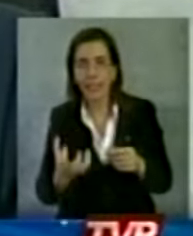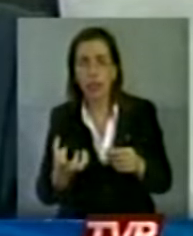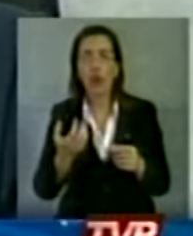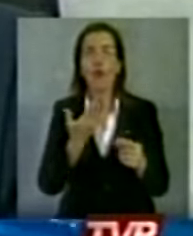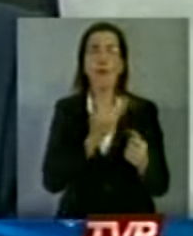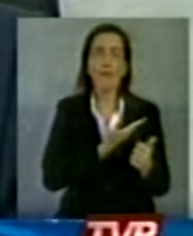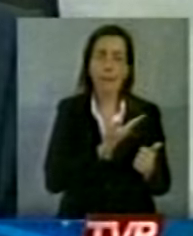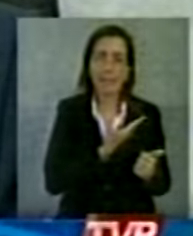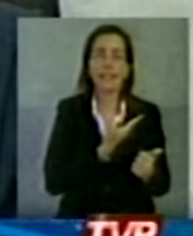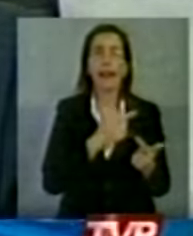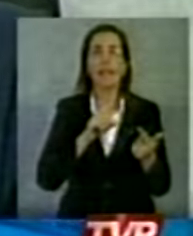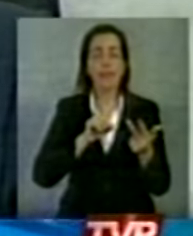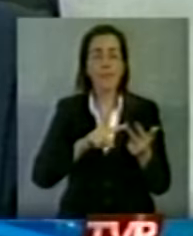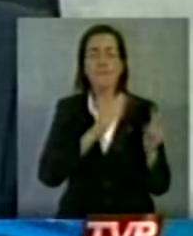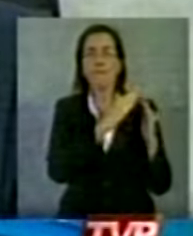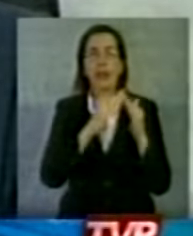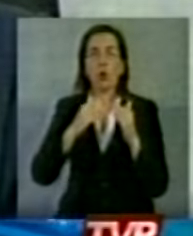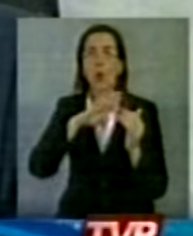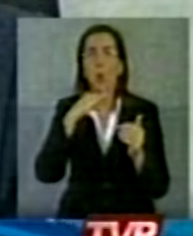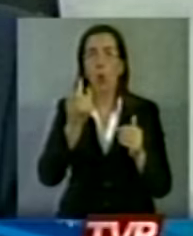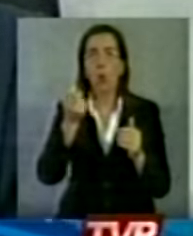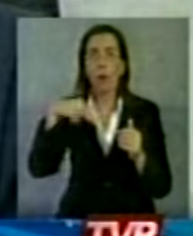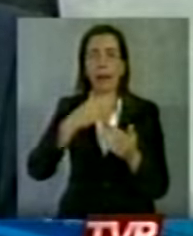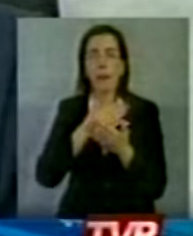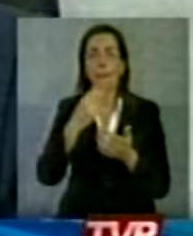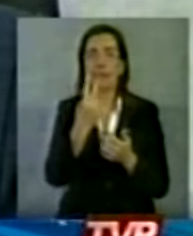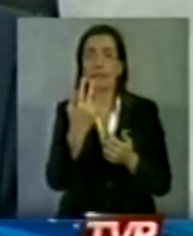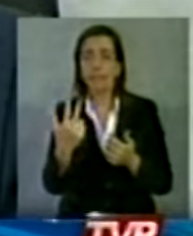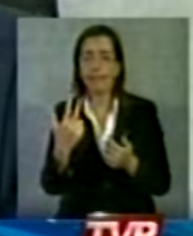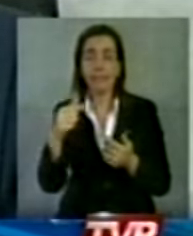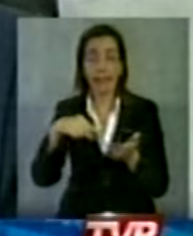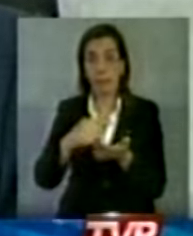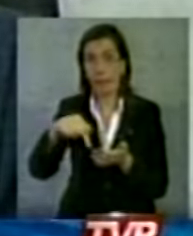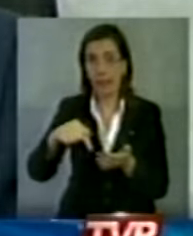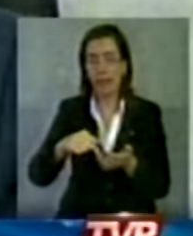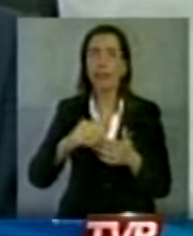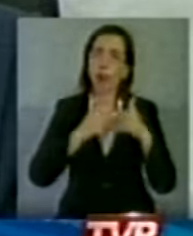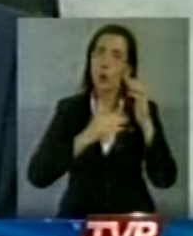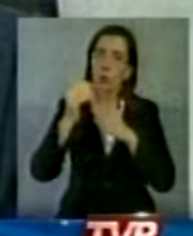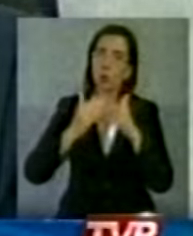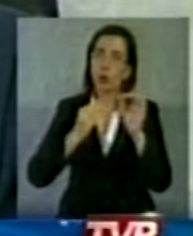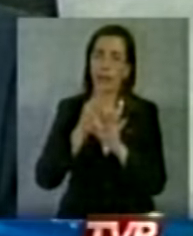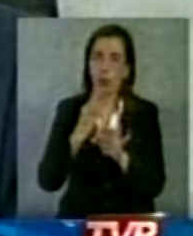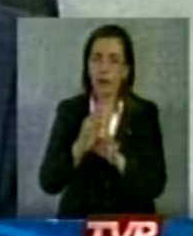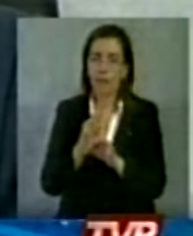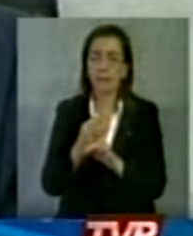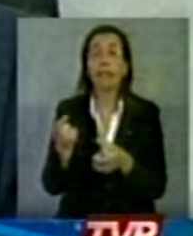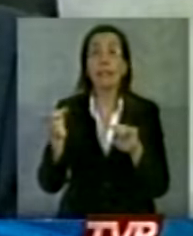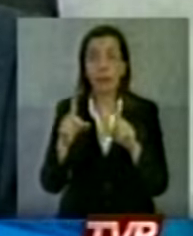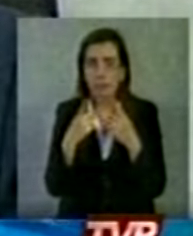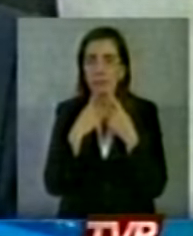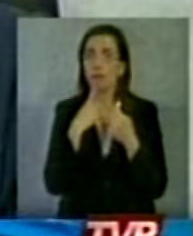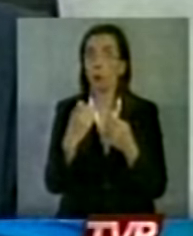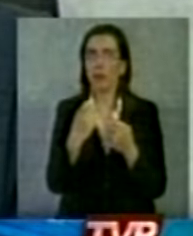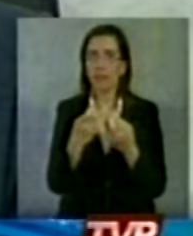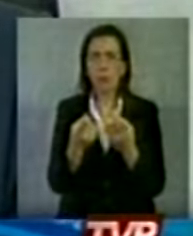en el barrio Juan 23 de la capital. Hemos detectado la necesidad también de llevar educación superior más